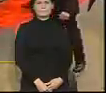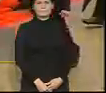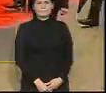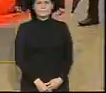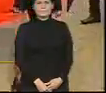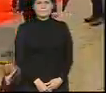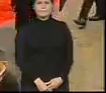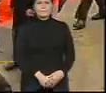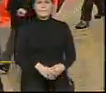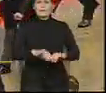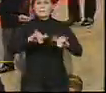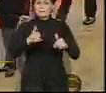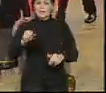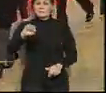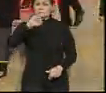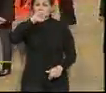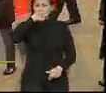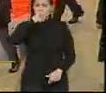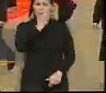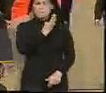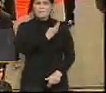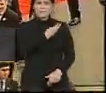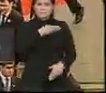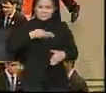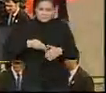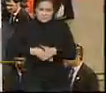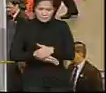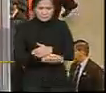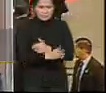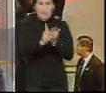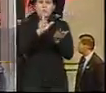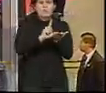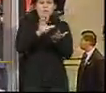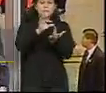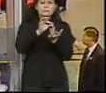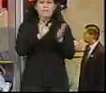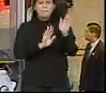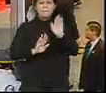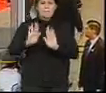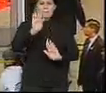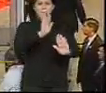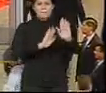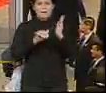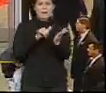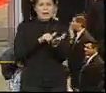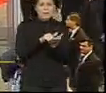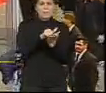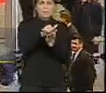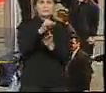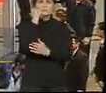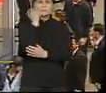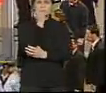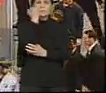La presencia del Papa Francisco ya ingresando a la zona protocolar que prepararon en el aeropuerto